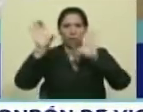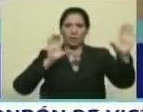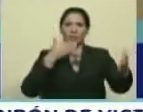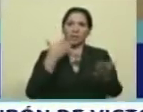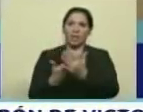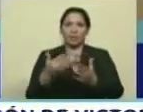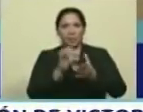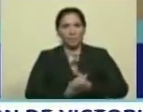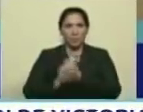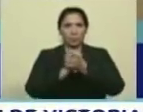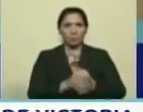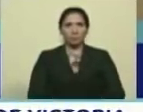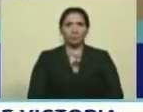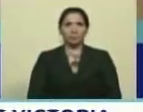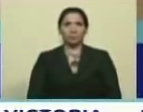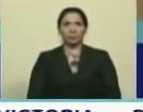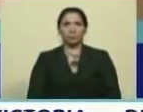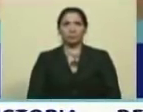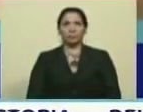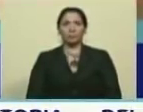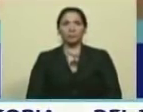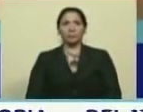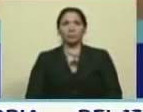queridos compañeros.